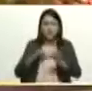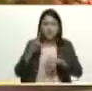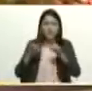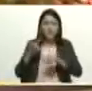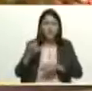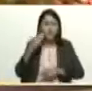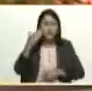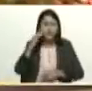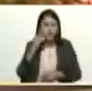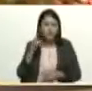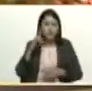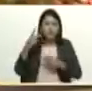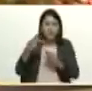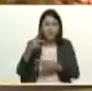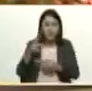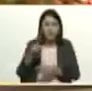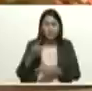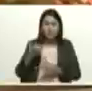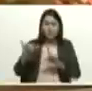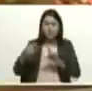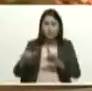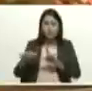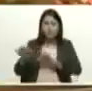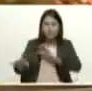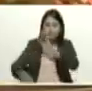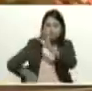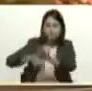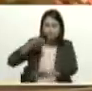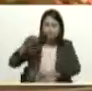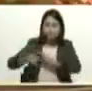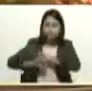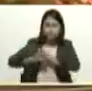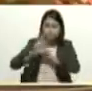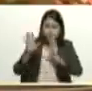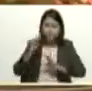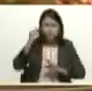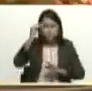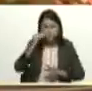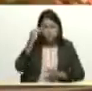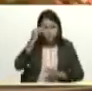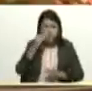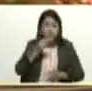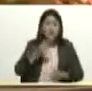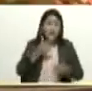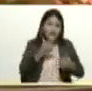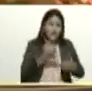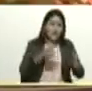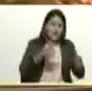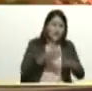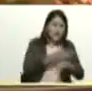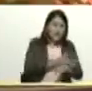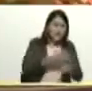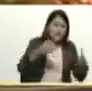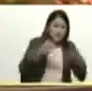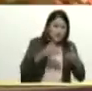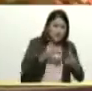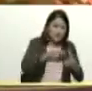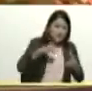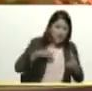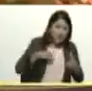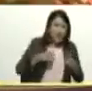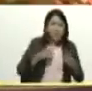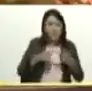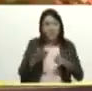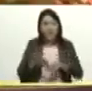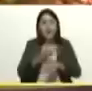sociales, le pudiera hacer una reflexión de las que ya compartió con nosotros en privado y buena parte las declaró en la rueda